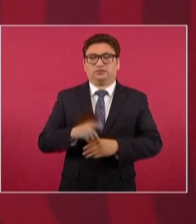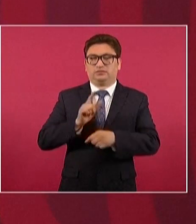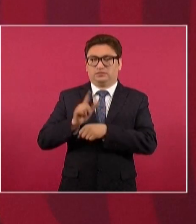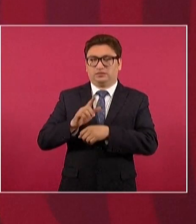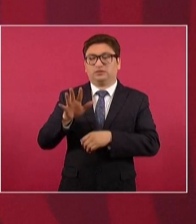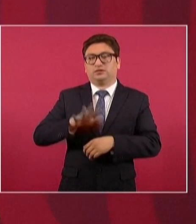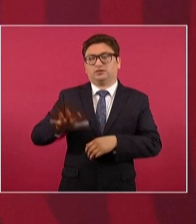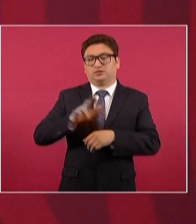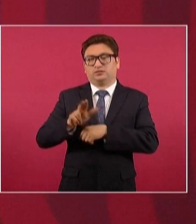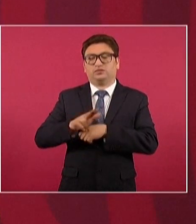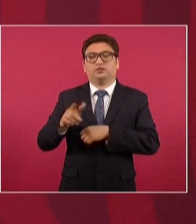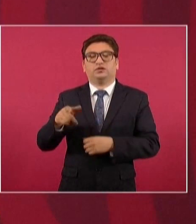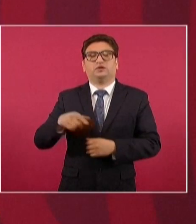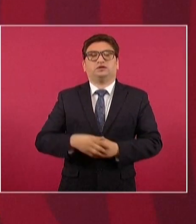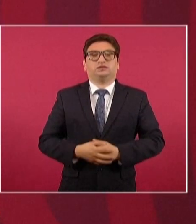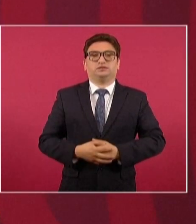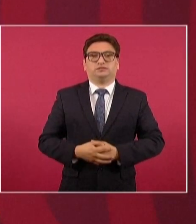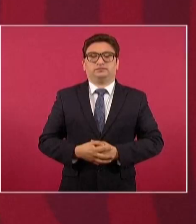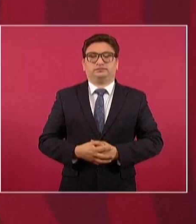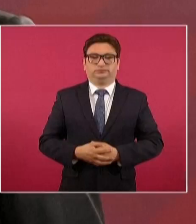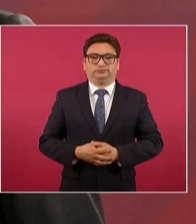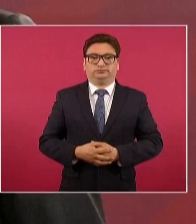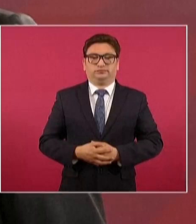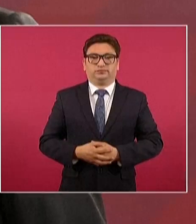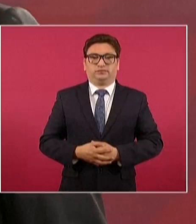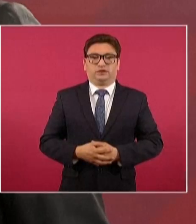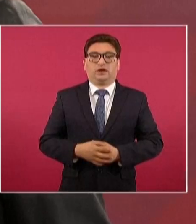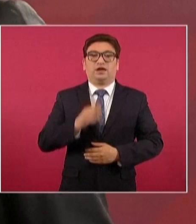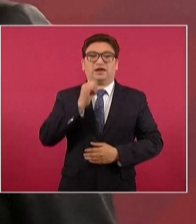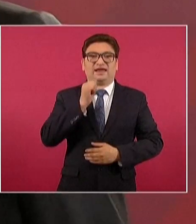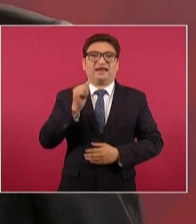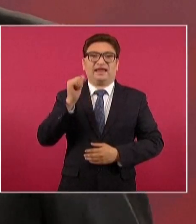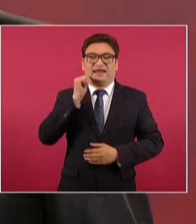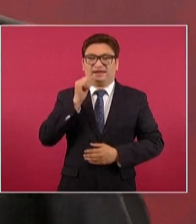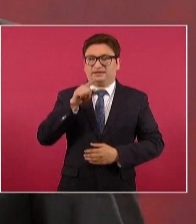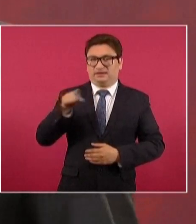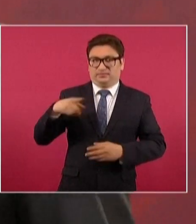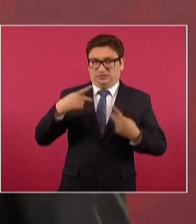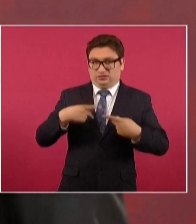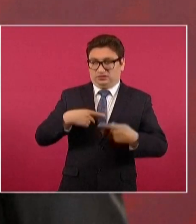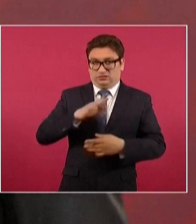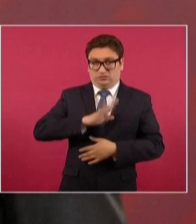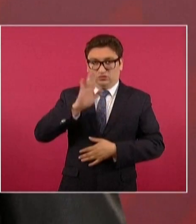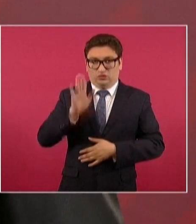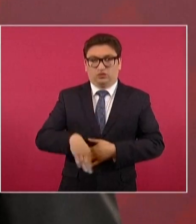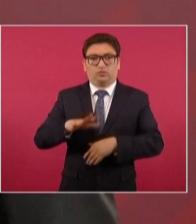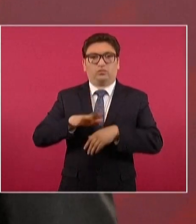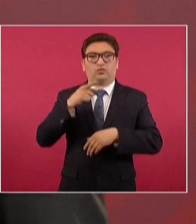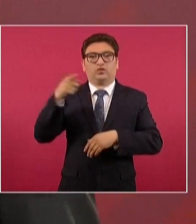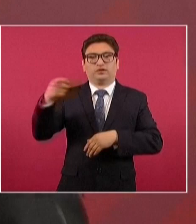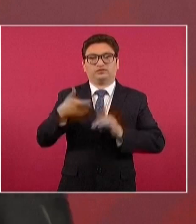el mandatario informó que otros siete de los fallecidos son de guatemala dos de honduras y hay diecinueve de los que aún se desconoce su